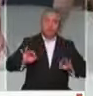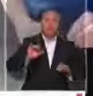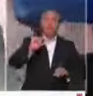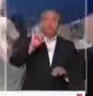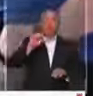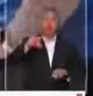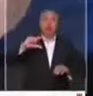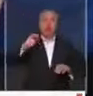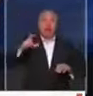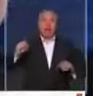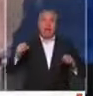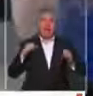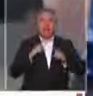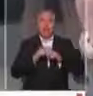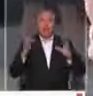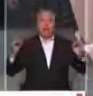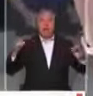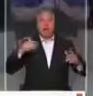deporte... ¡Oye, estoy sudando!